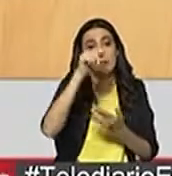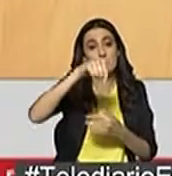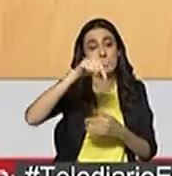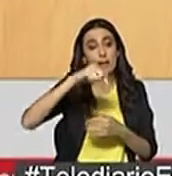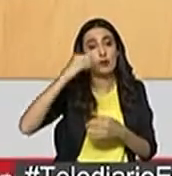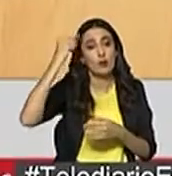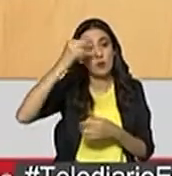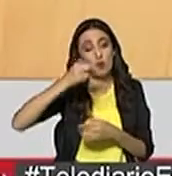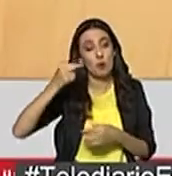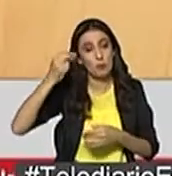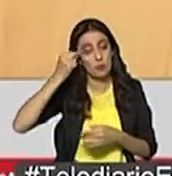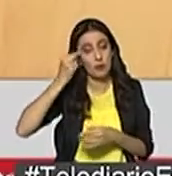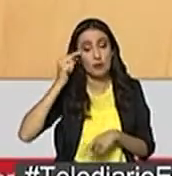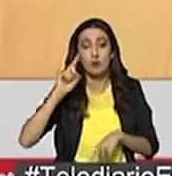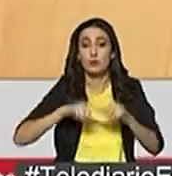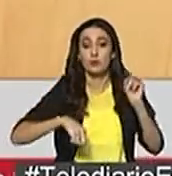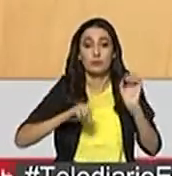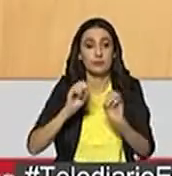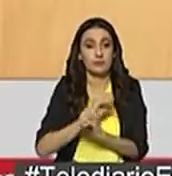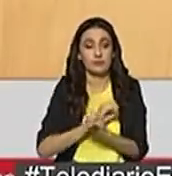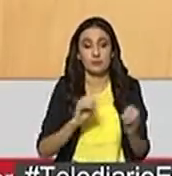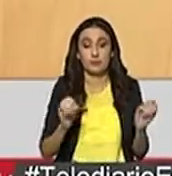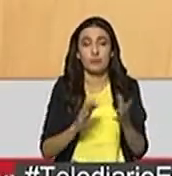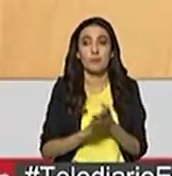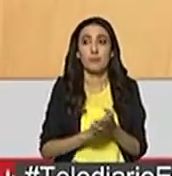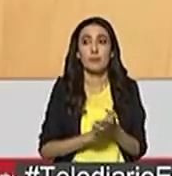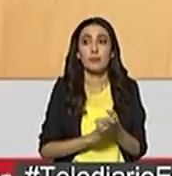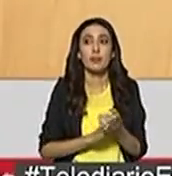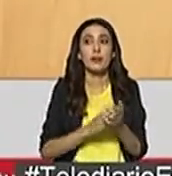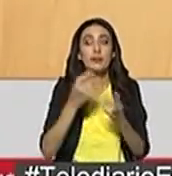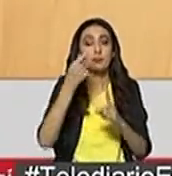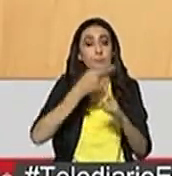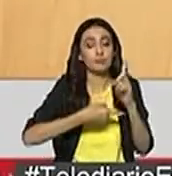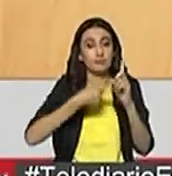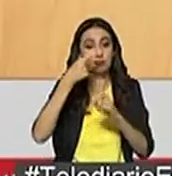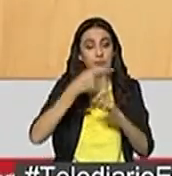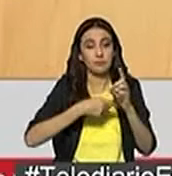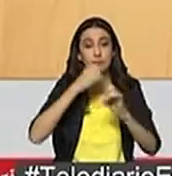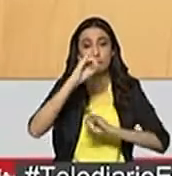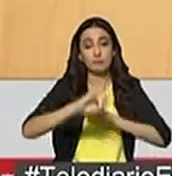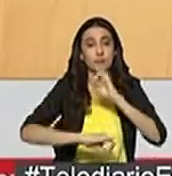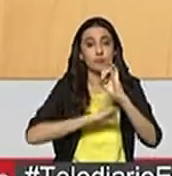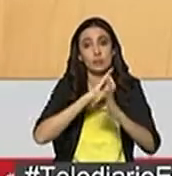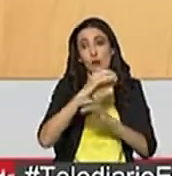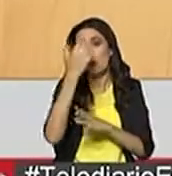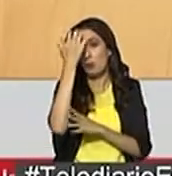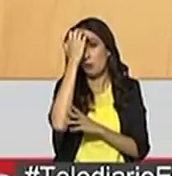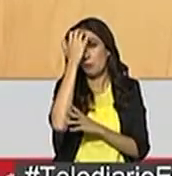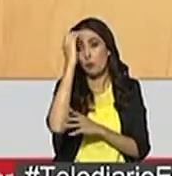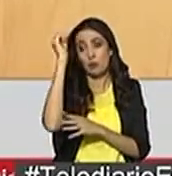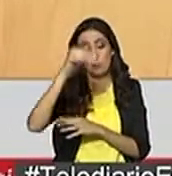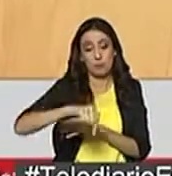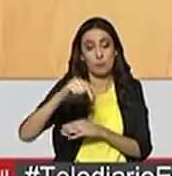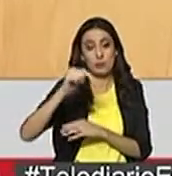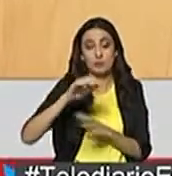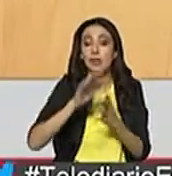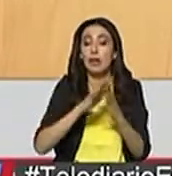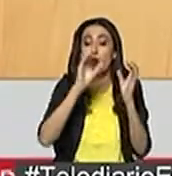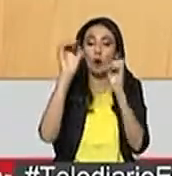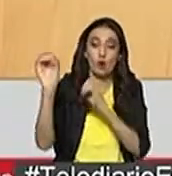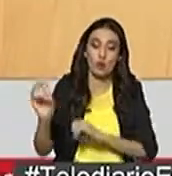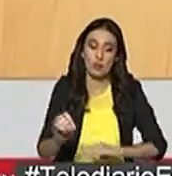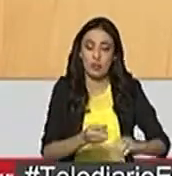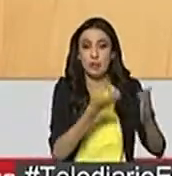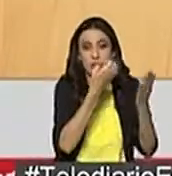y financiamiento para el sector privado. Los mercados internacionales están preocupados por lo que pasa en el Ecuador. Se dan cuenta que poner en orden la